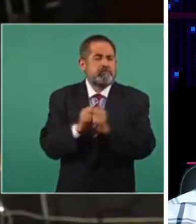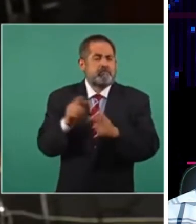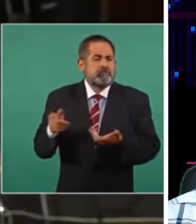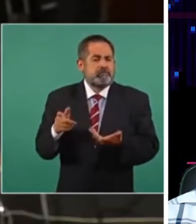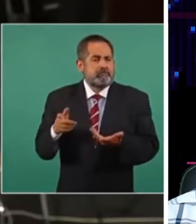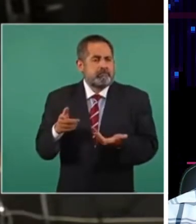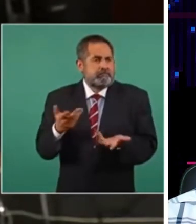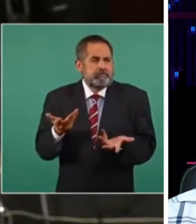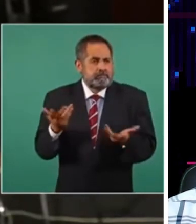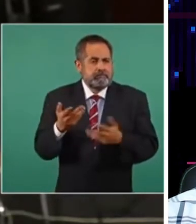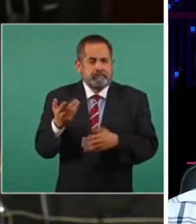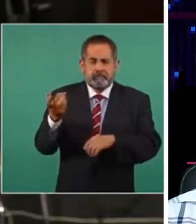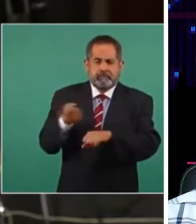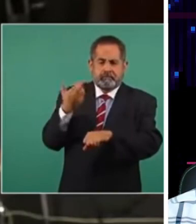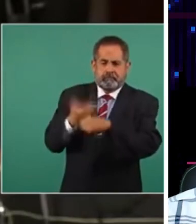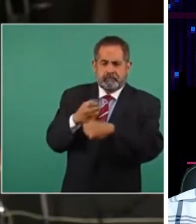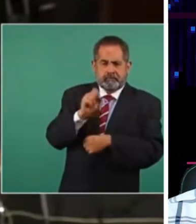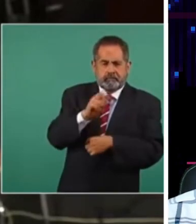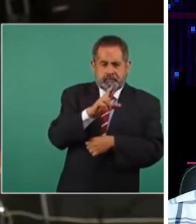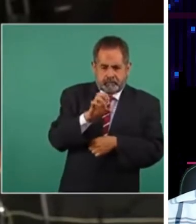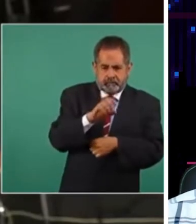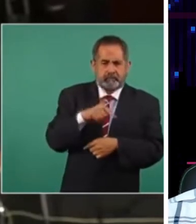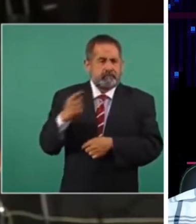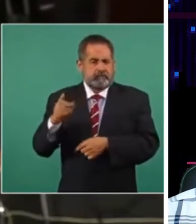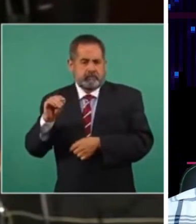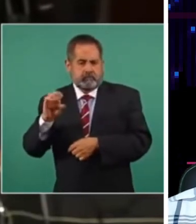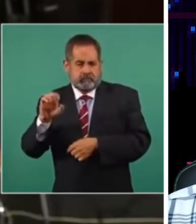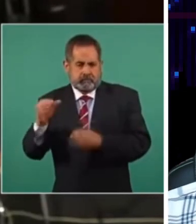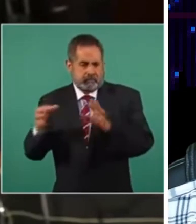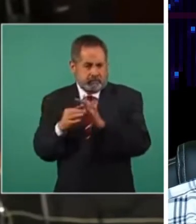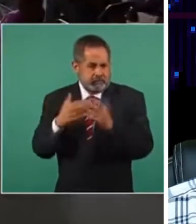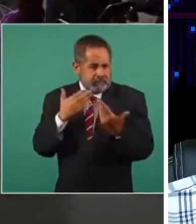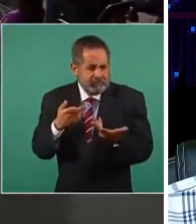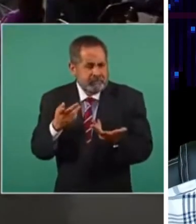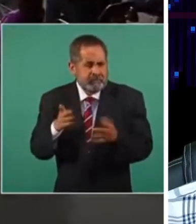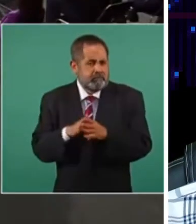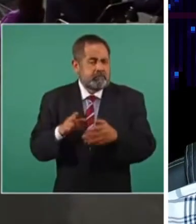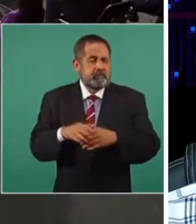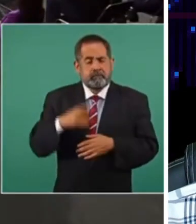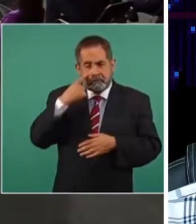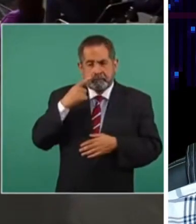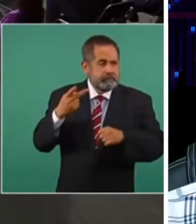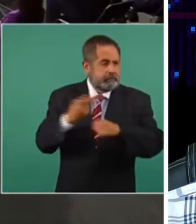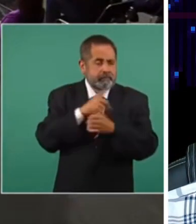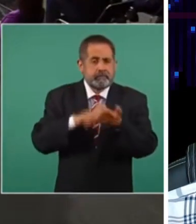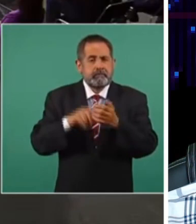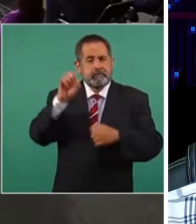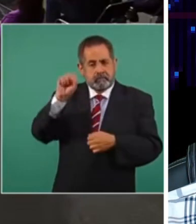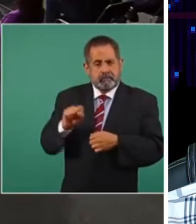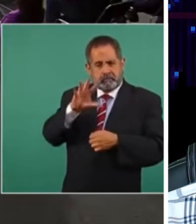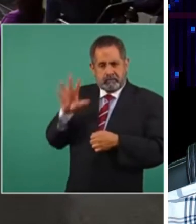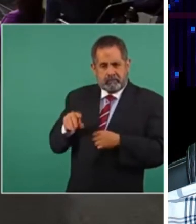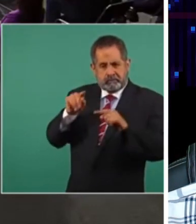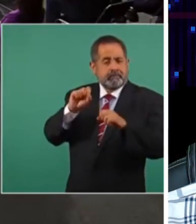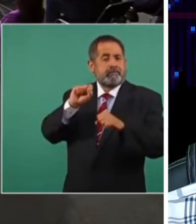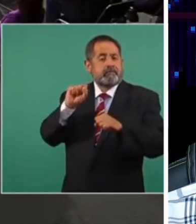el puente con la Secretaría de Relaciones Exteriores. ¿Es común esta misión? Y lo digo porque después de lo que ha sucedido en Sudamérica, que